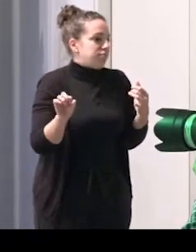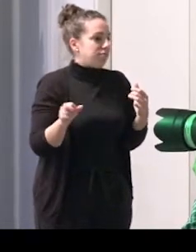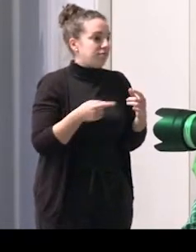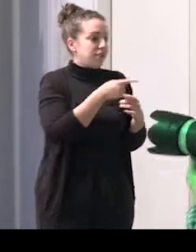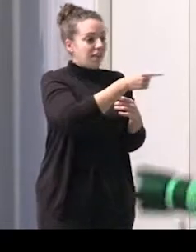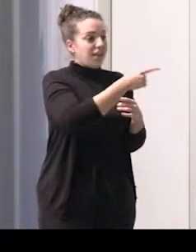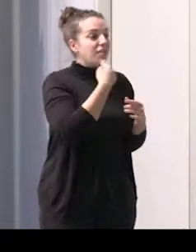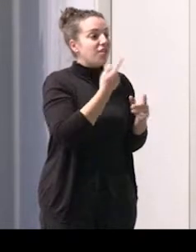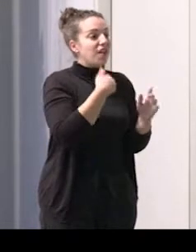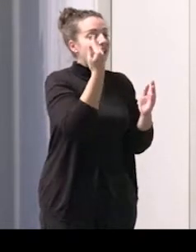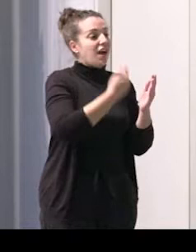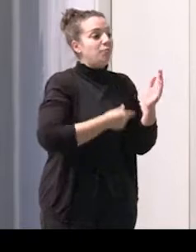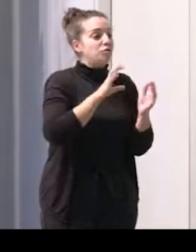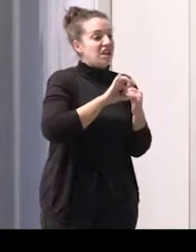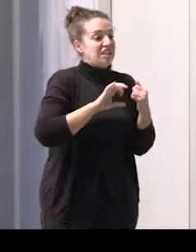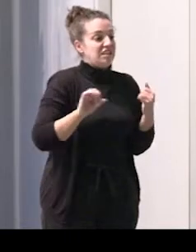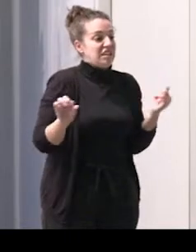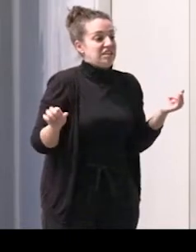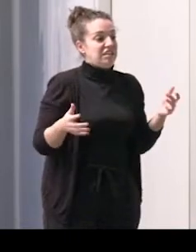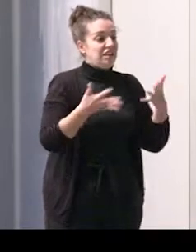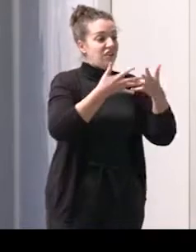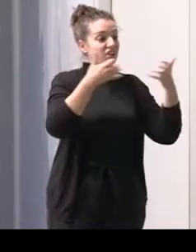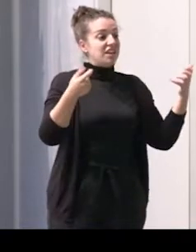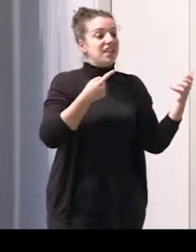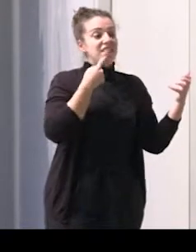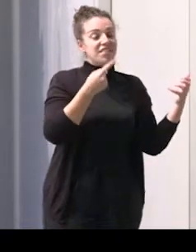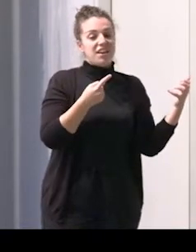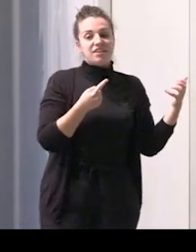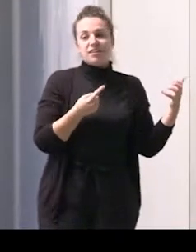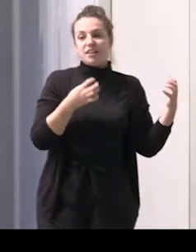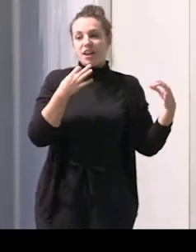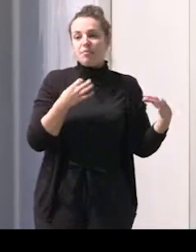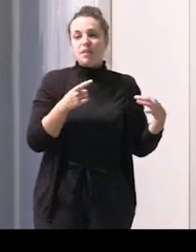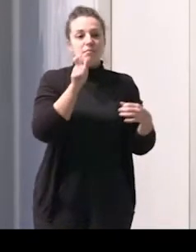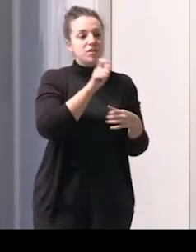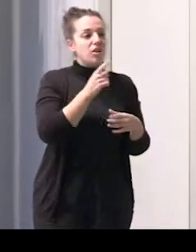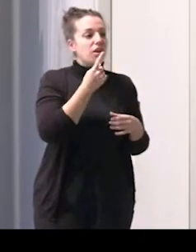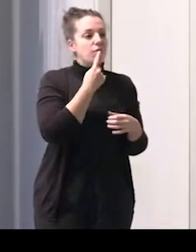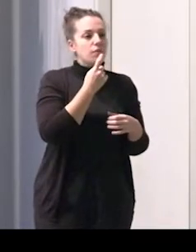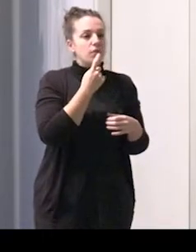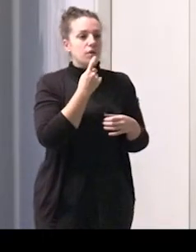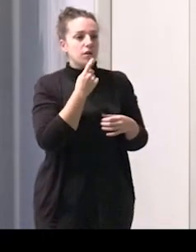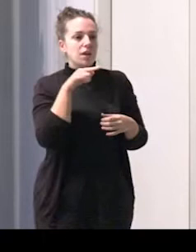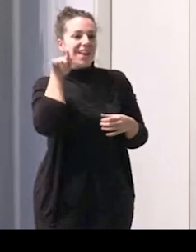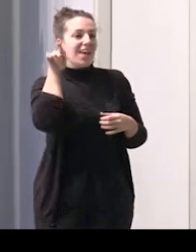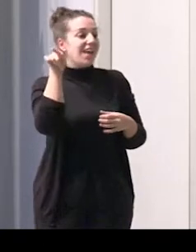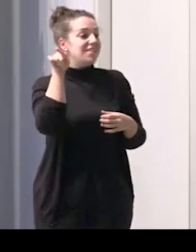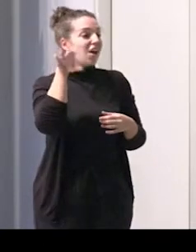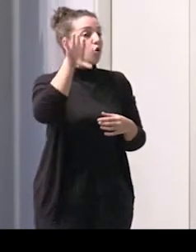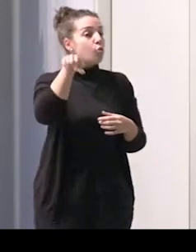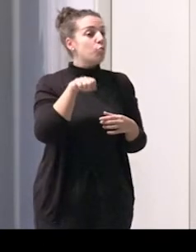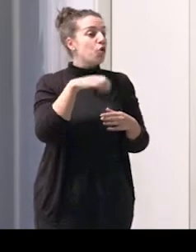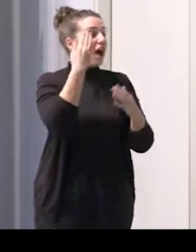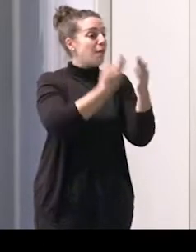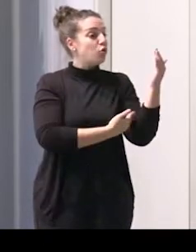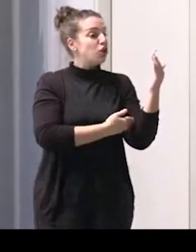Muy bien. La frase realmente es la que está pronunciando esta persona de rojo. Ella compró jamón y salchichas. ¿De